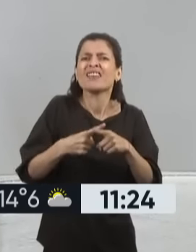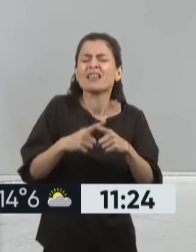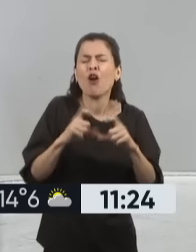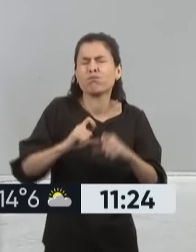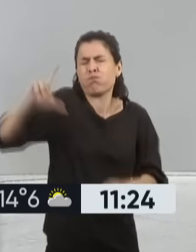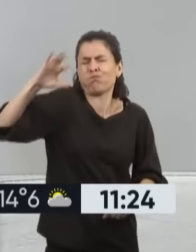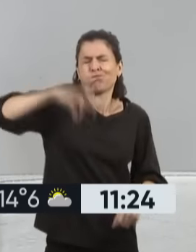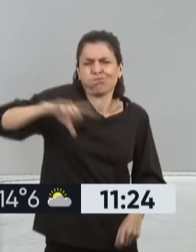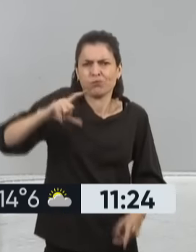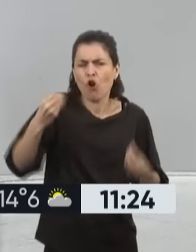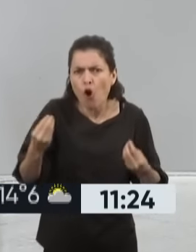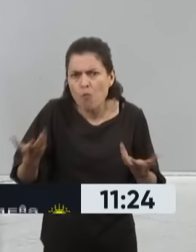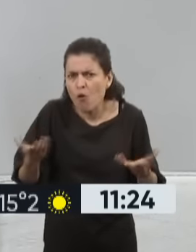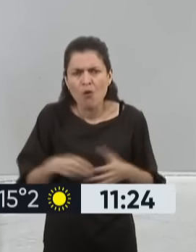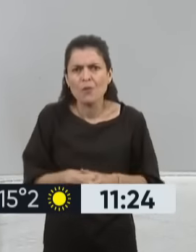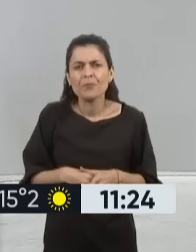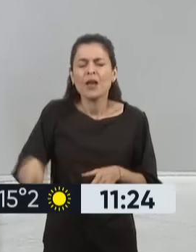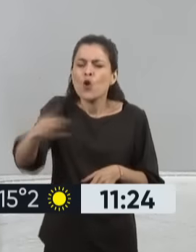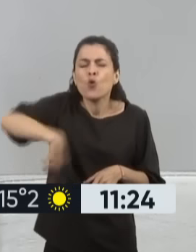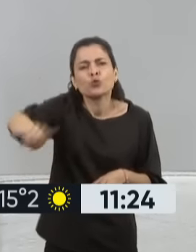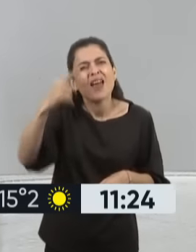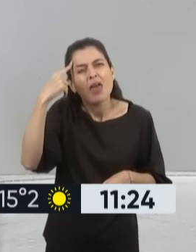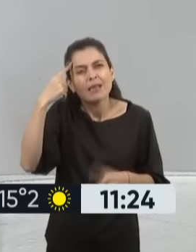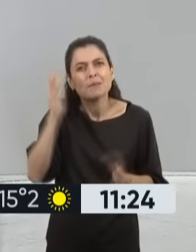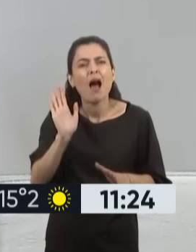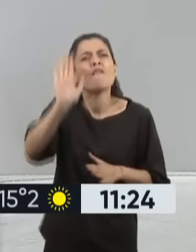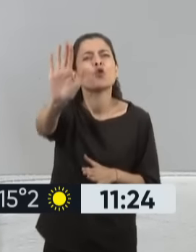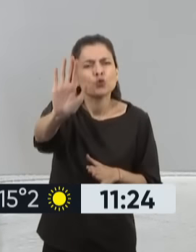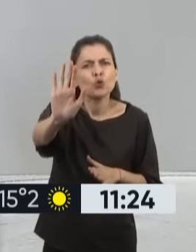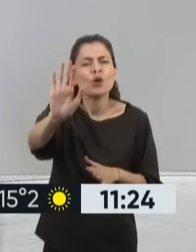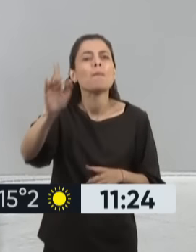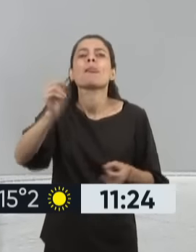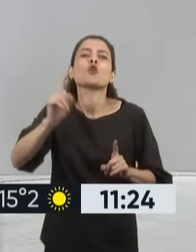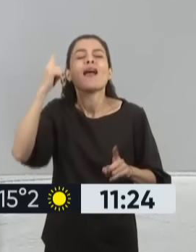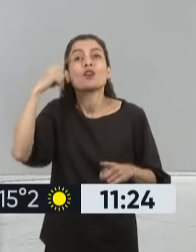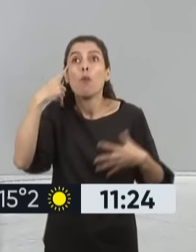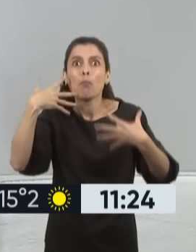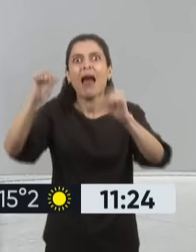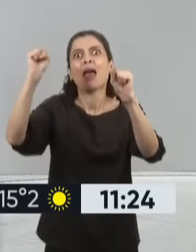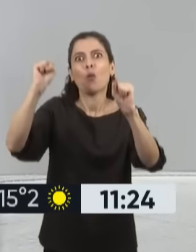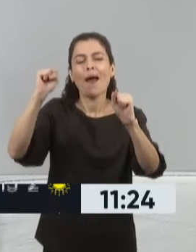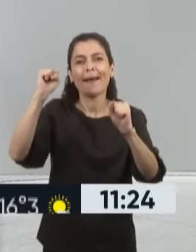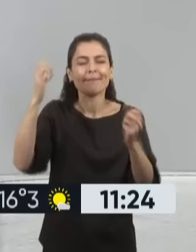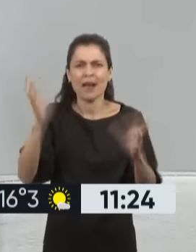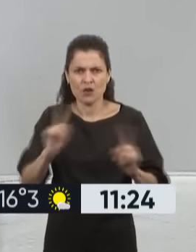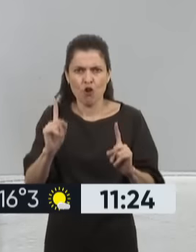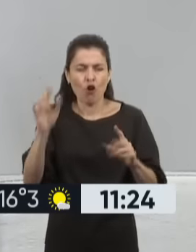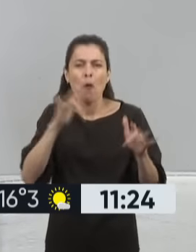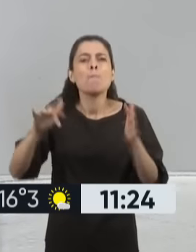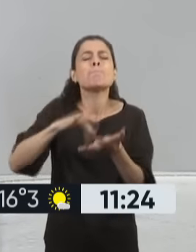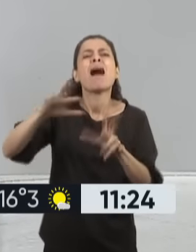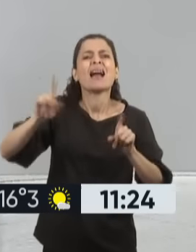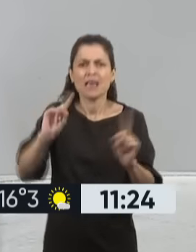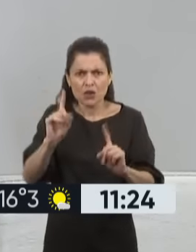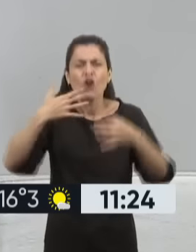ejecutivo ustedes ven hacia delante quiero evitarlo de la futurología porque acá es importante el tema Ven para adelante y decir